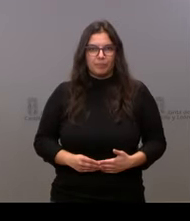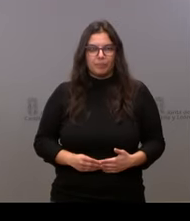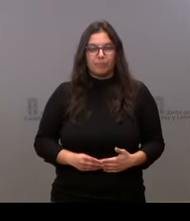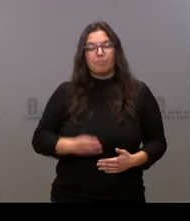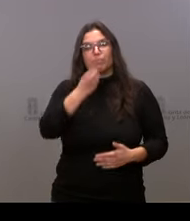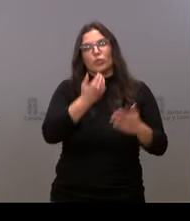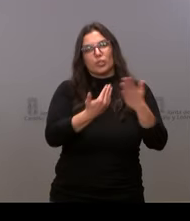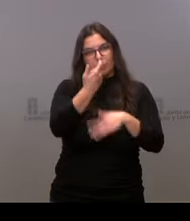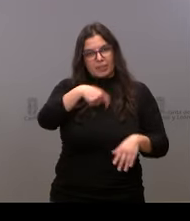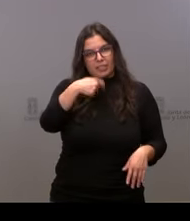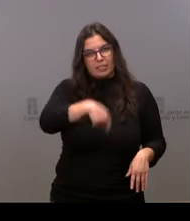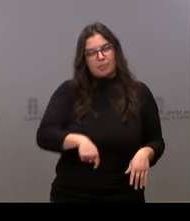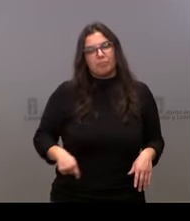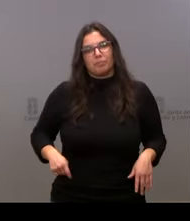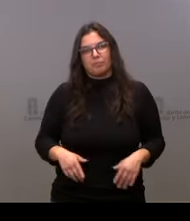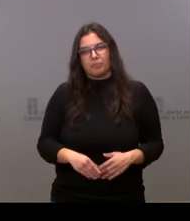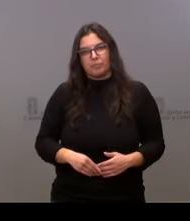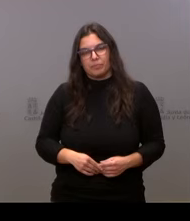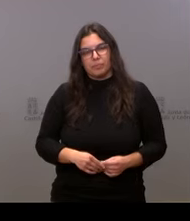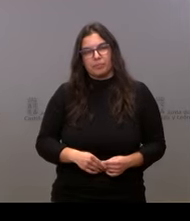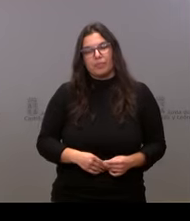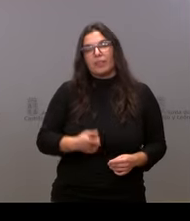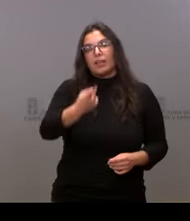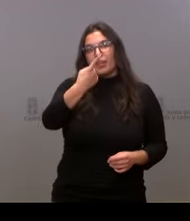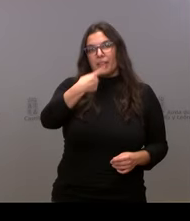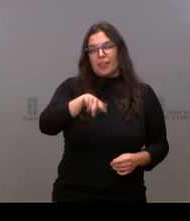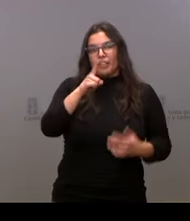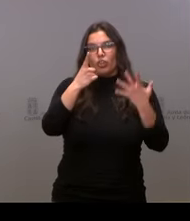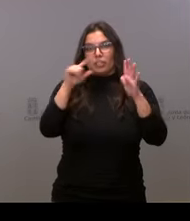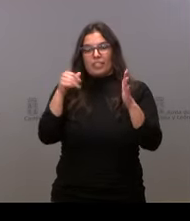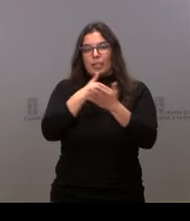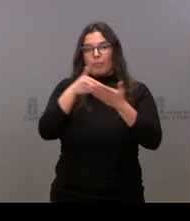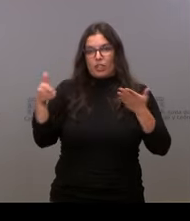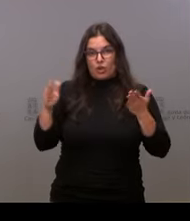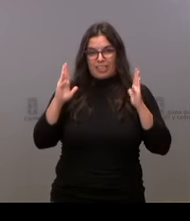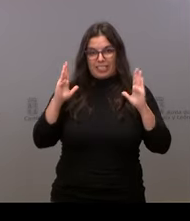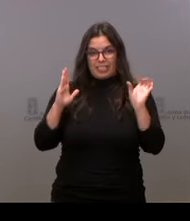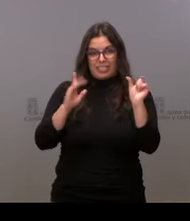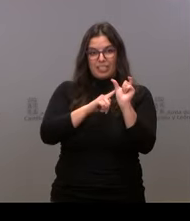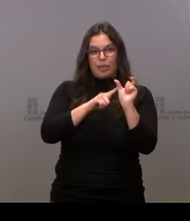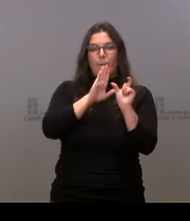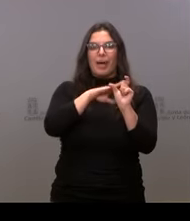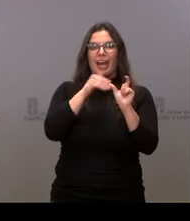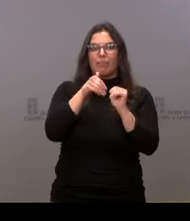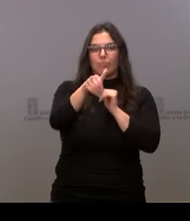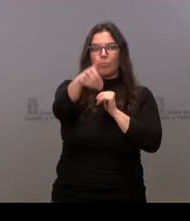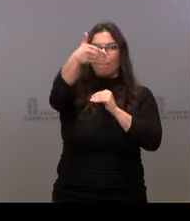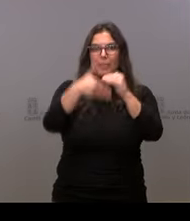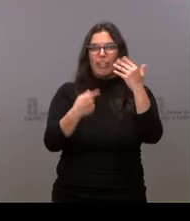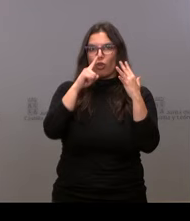buenos días presidente son 160 millones en seis años yo no sé si nos puede detallar